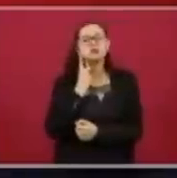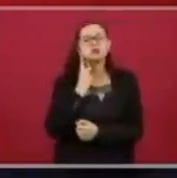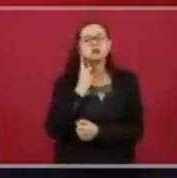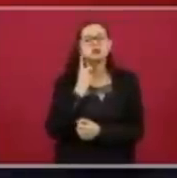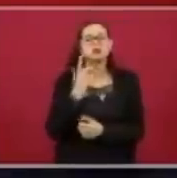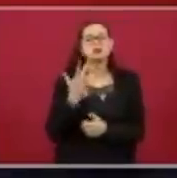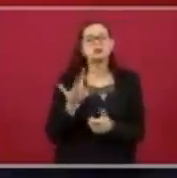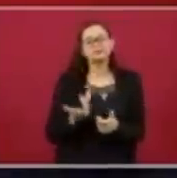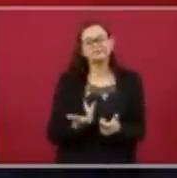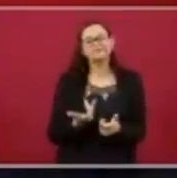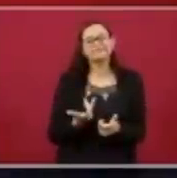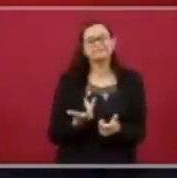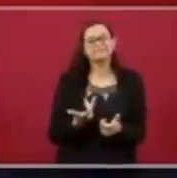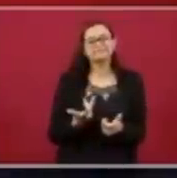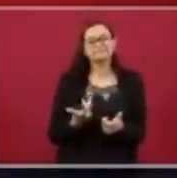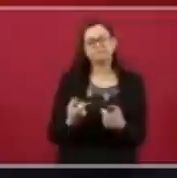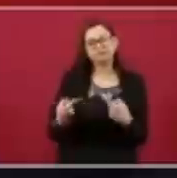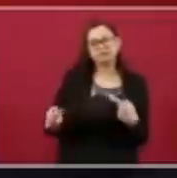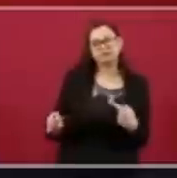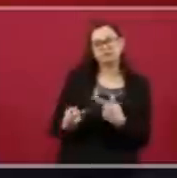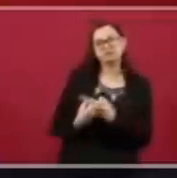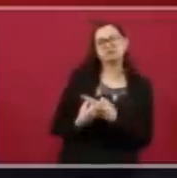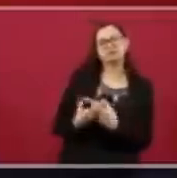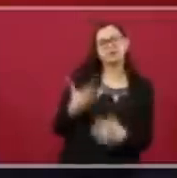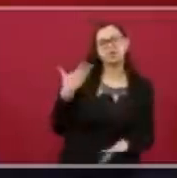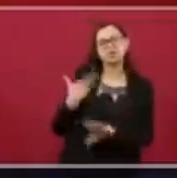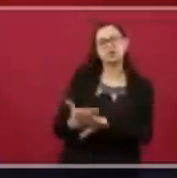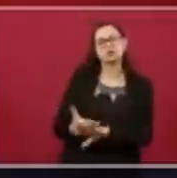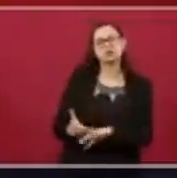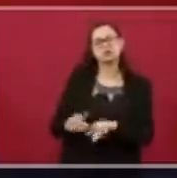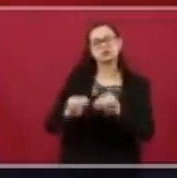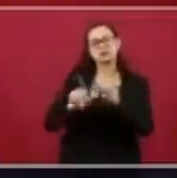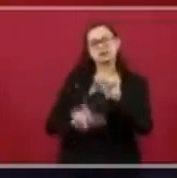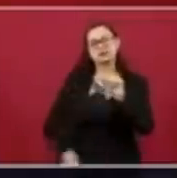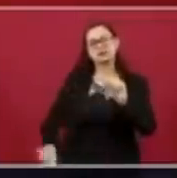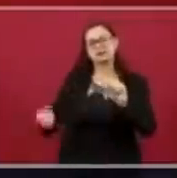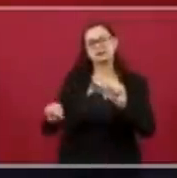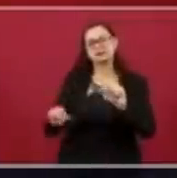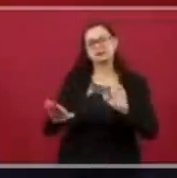y existe esta oposición a la Guardia Nacional.